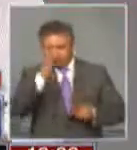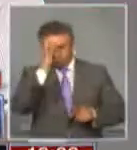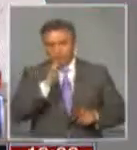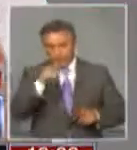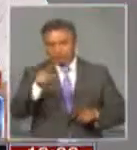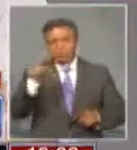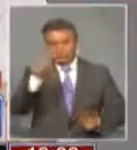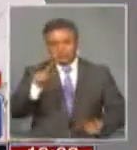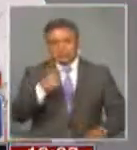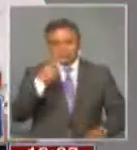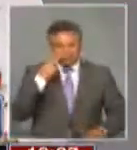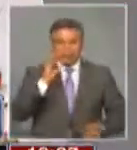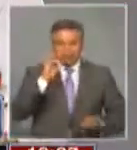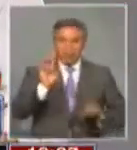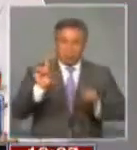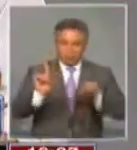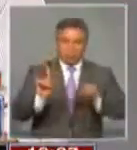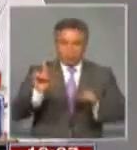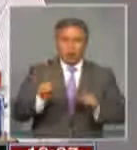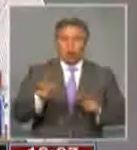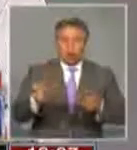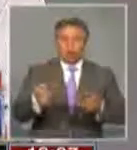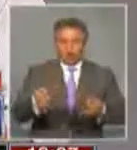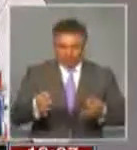Impuestos Internos, con algunos contadores, ¿cierto?,